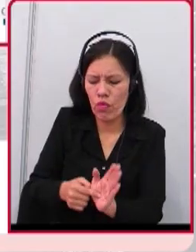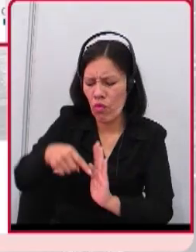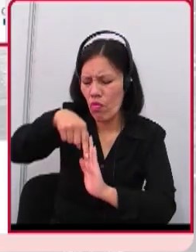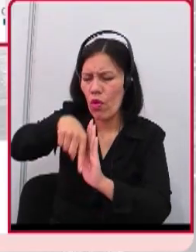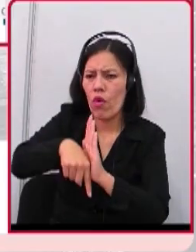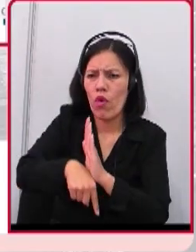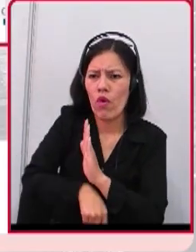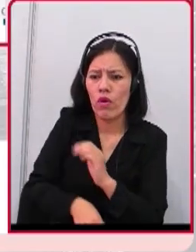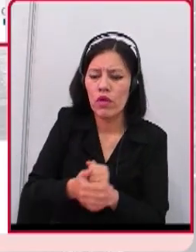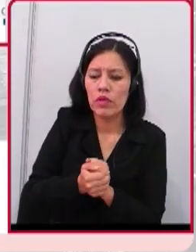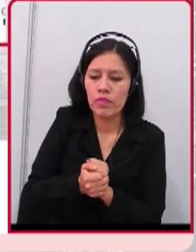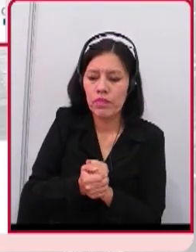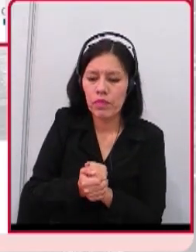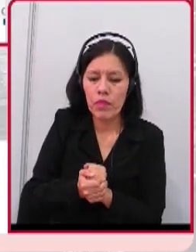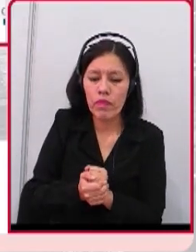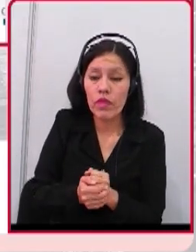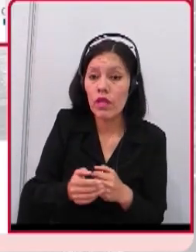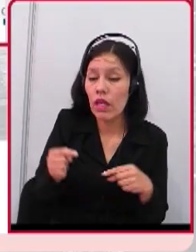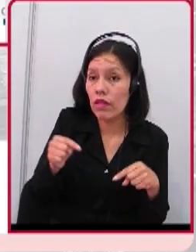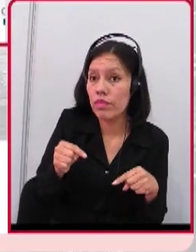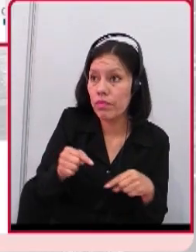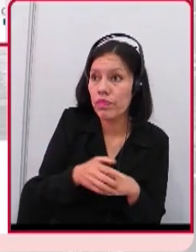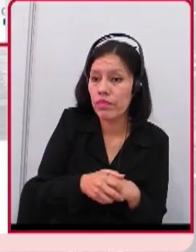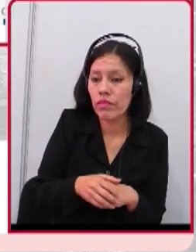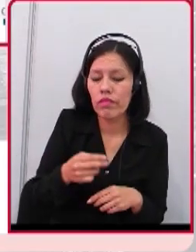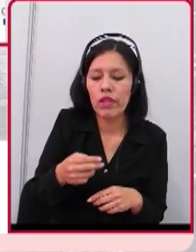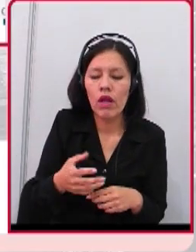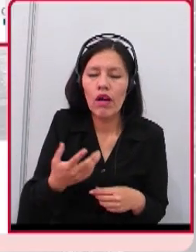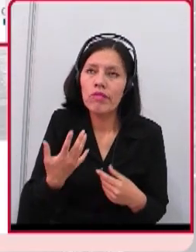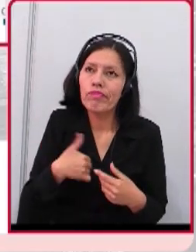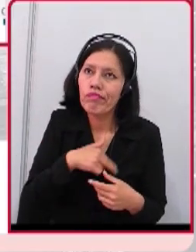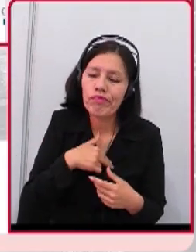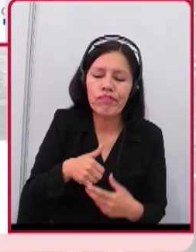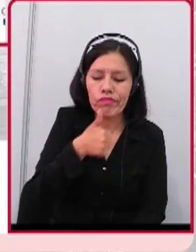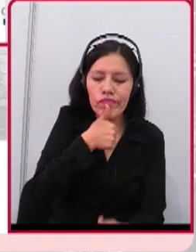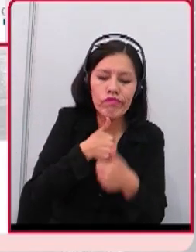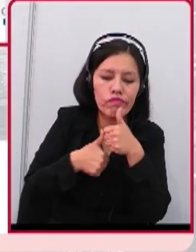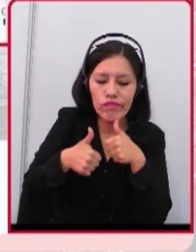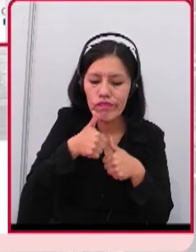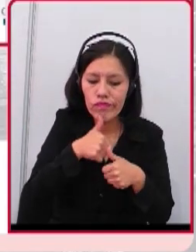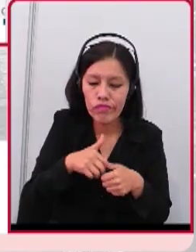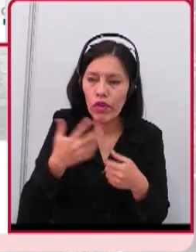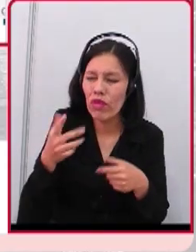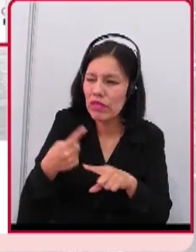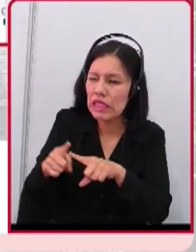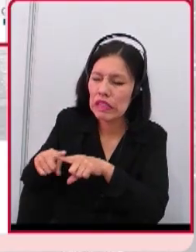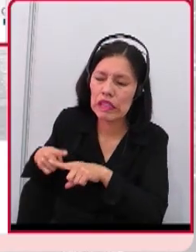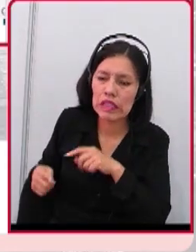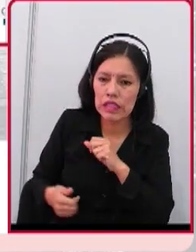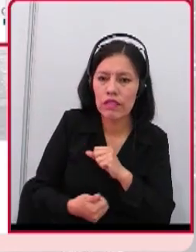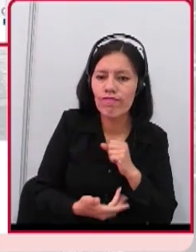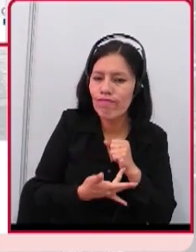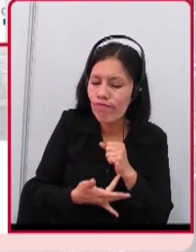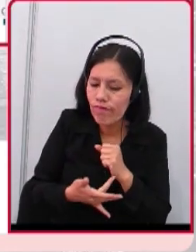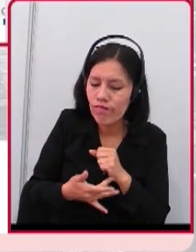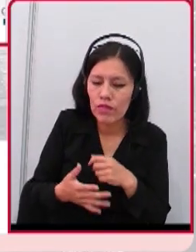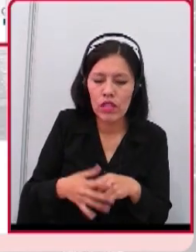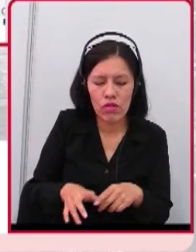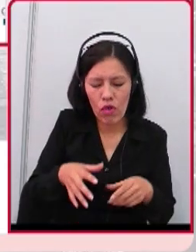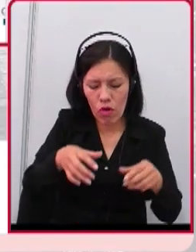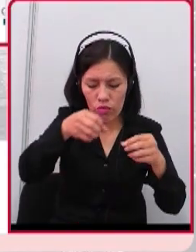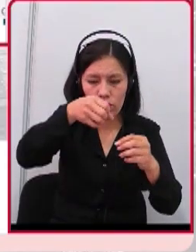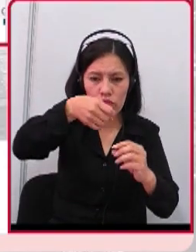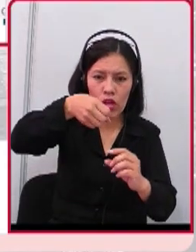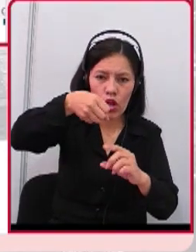minera. Y bueno, esto nos hemos soportado con las tecnologías, ¿no? Ya sea de análisis microscópico, difractometría de rayos